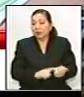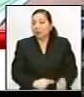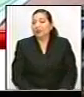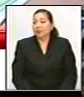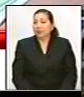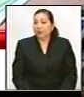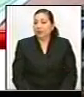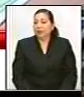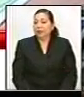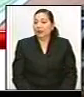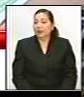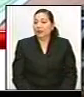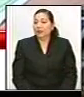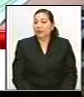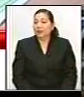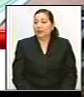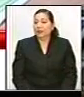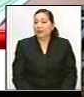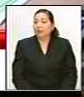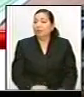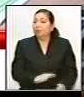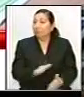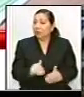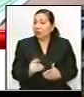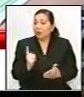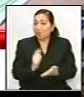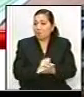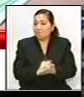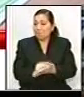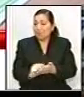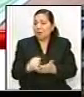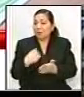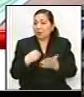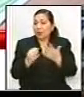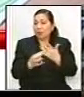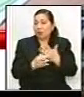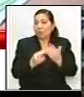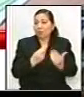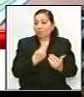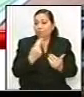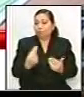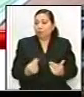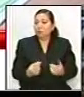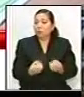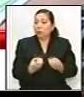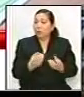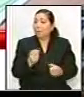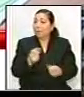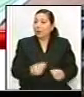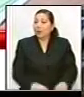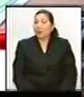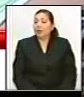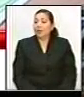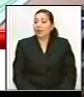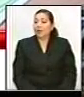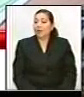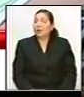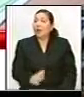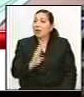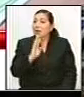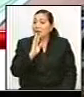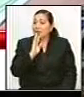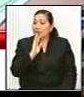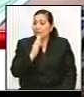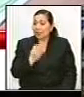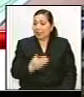estamos propensas a esto. Entonces vamos todos los meses con mi esposo. Pero hay muchas personas que yo hablaba con ellas, como